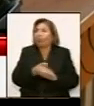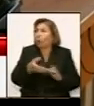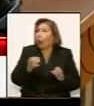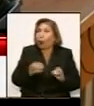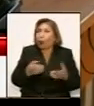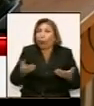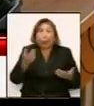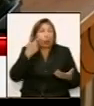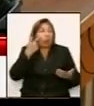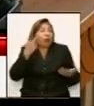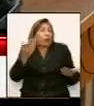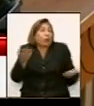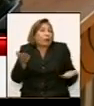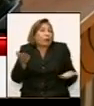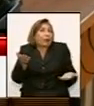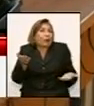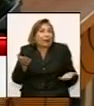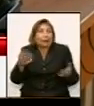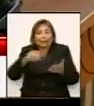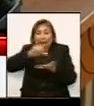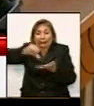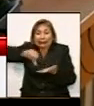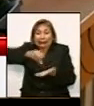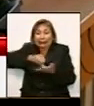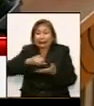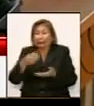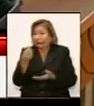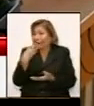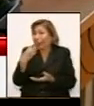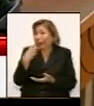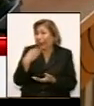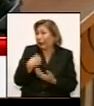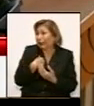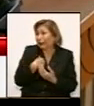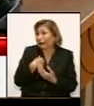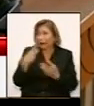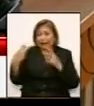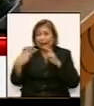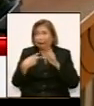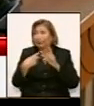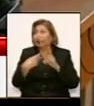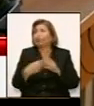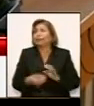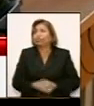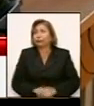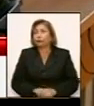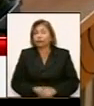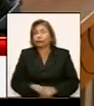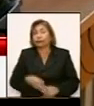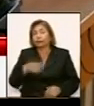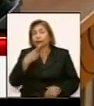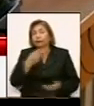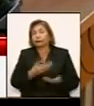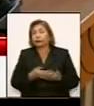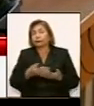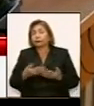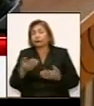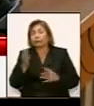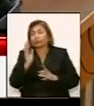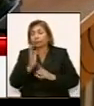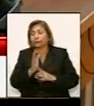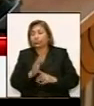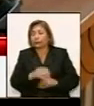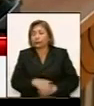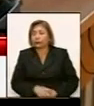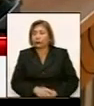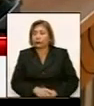persona que no conozco y me la crucé en el parque, quien me está diciendo todas estas cosas. Y ese es también un testimonio que sacamos